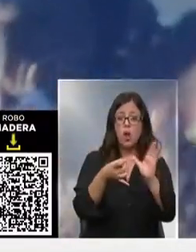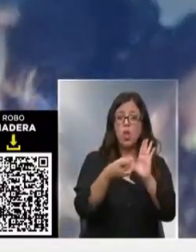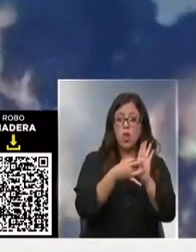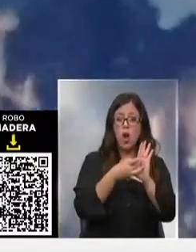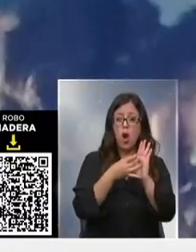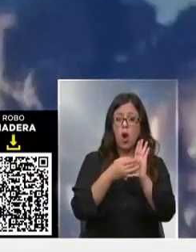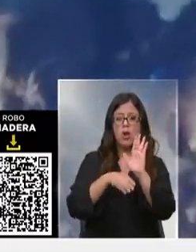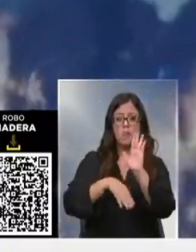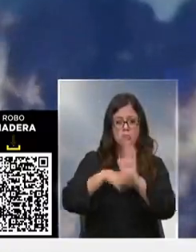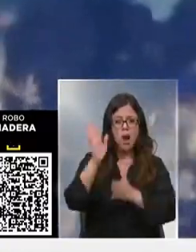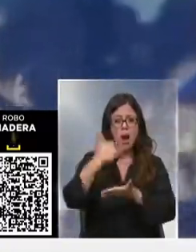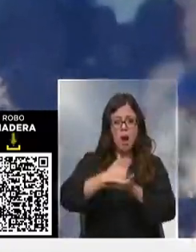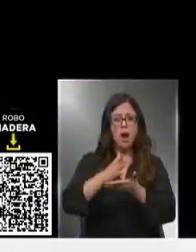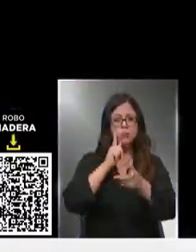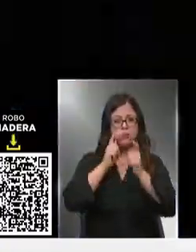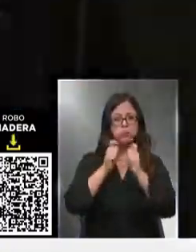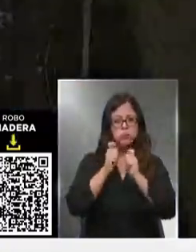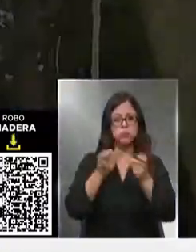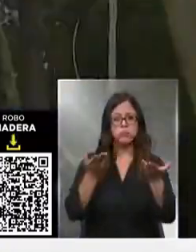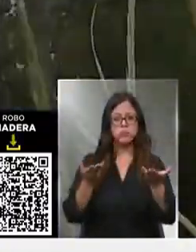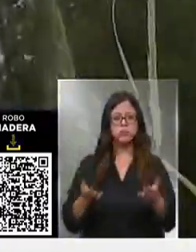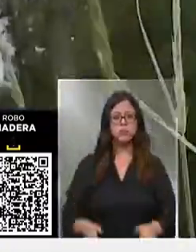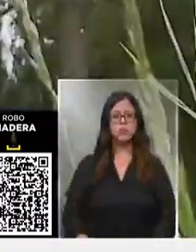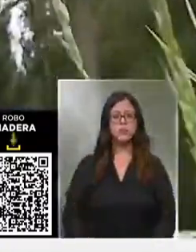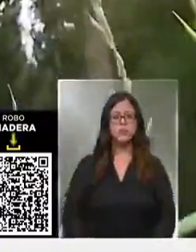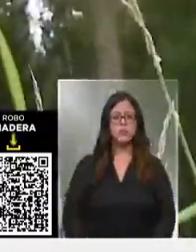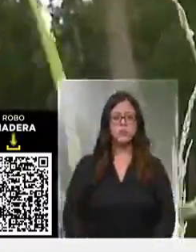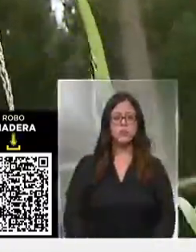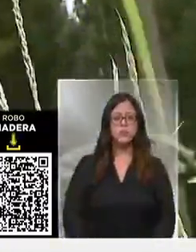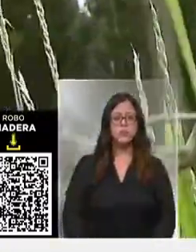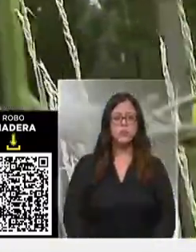más preparada y peligrosa.